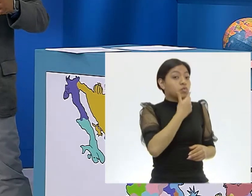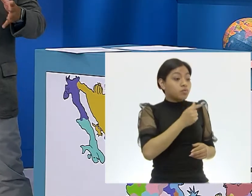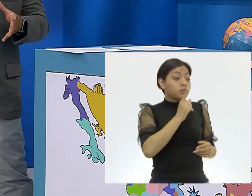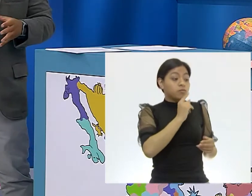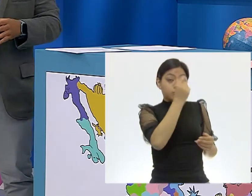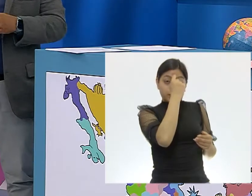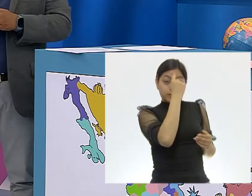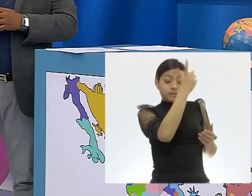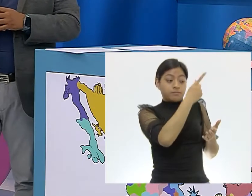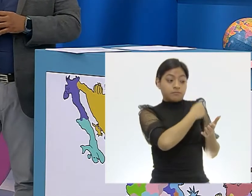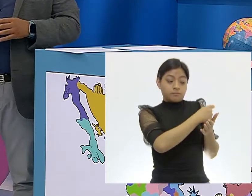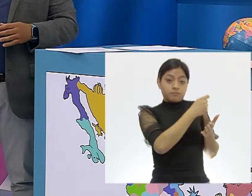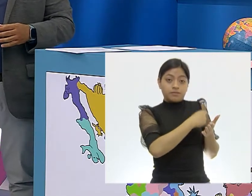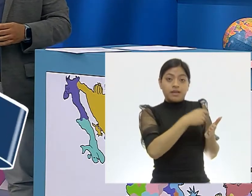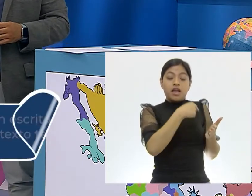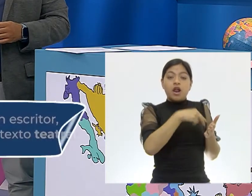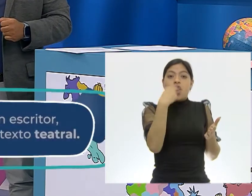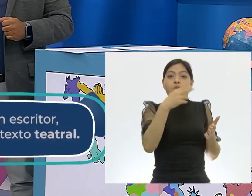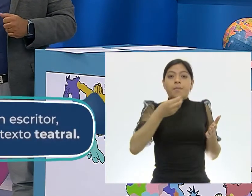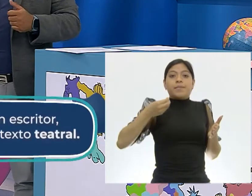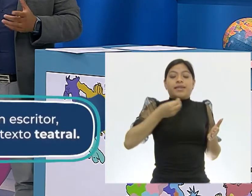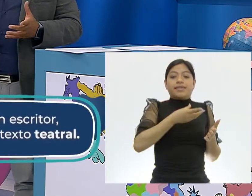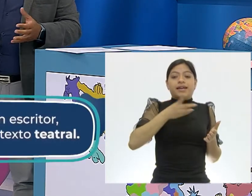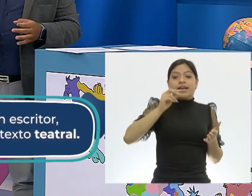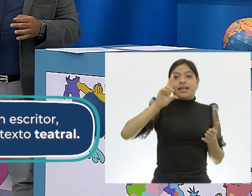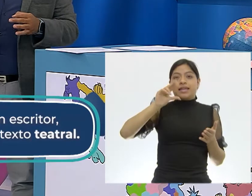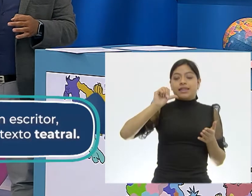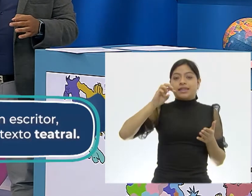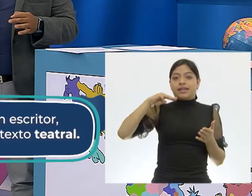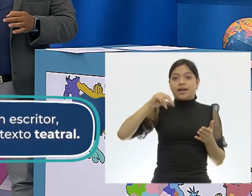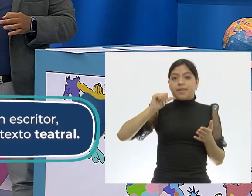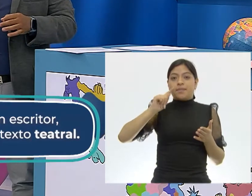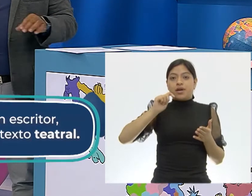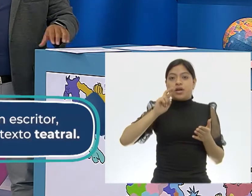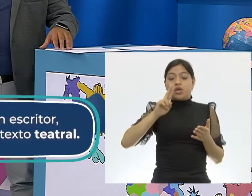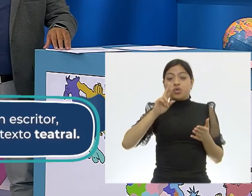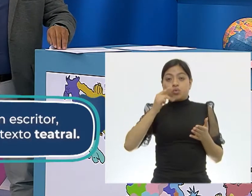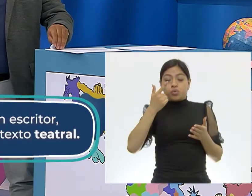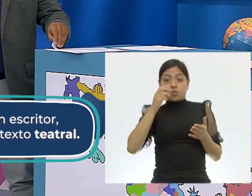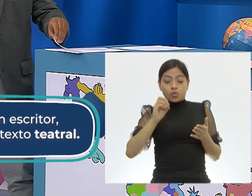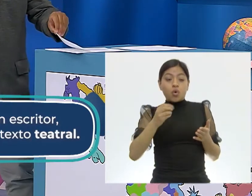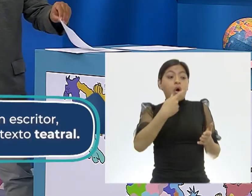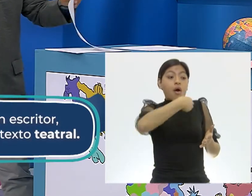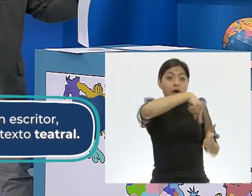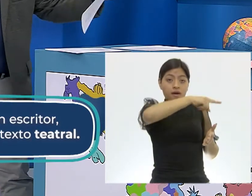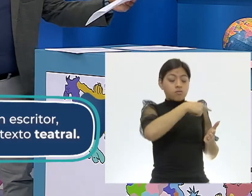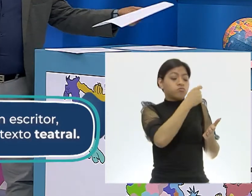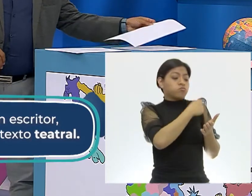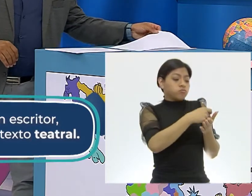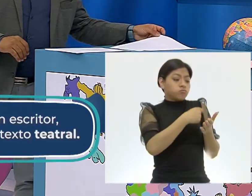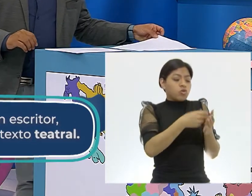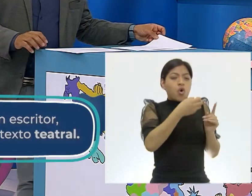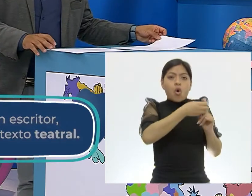los dramaturgos los encargados de escribir un texto teatral. Ellos se encargan de su diseño y de su estructura.